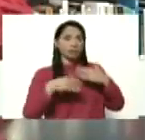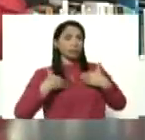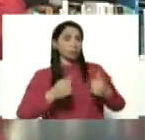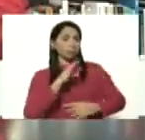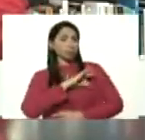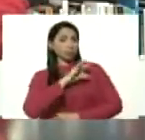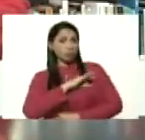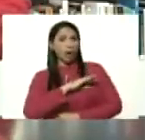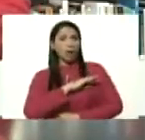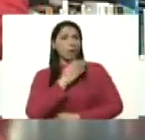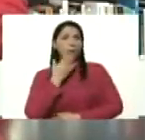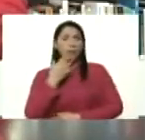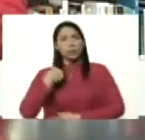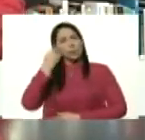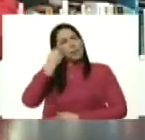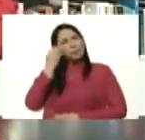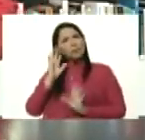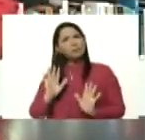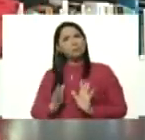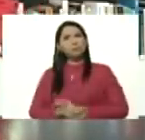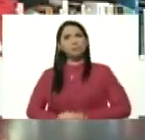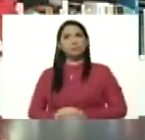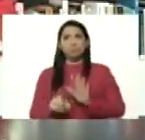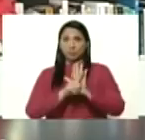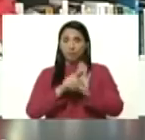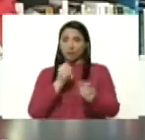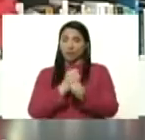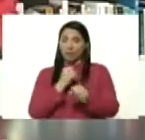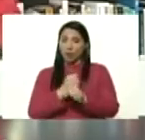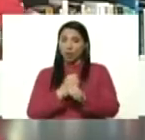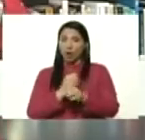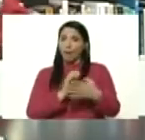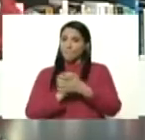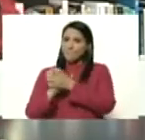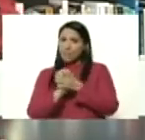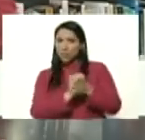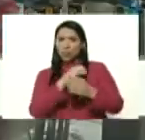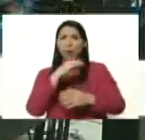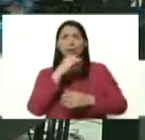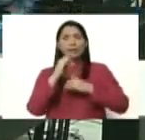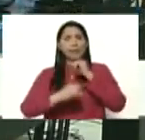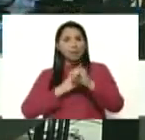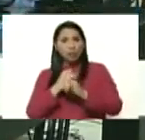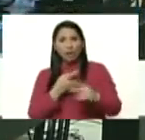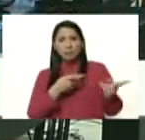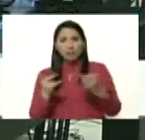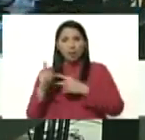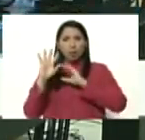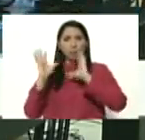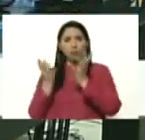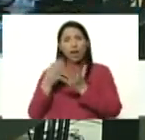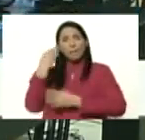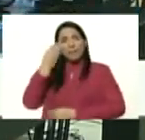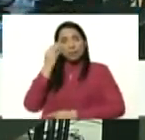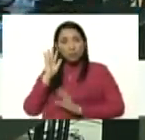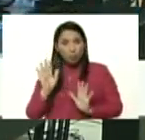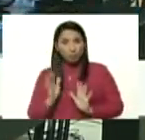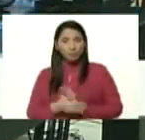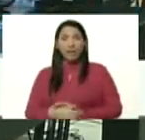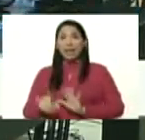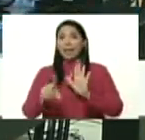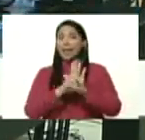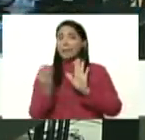social. Yo creo, compañeros internacionales, invitados mundiales, creo que es la ley